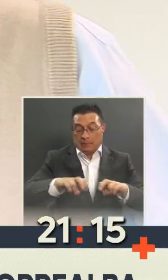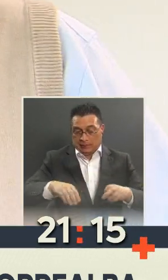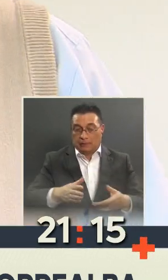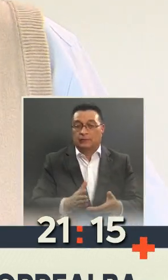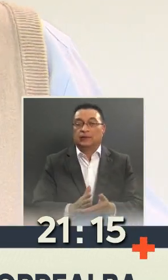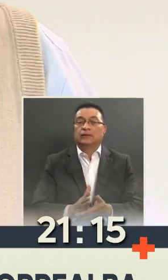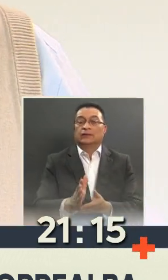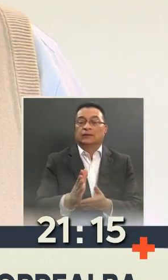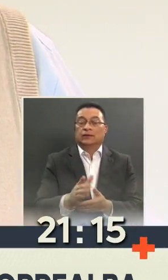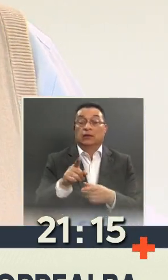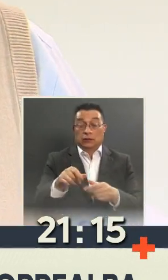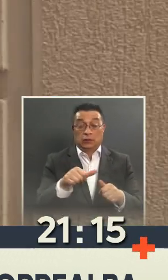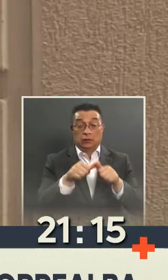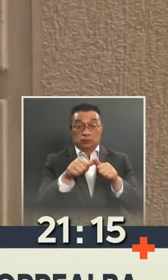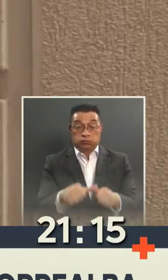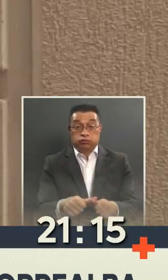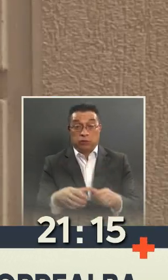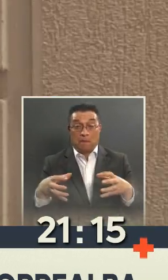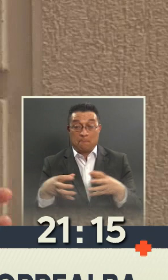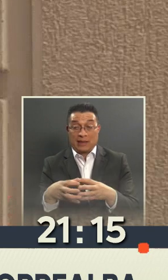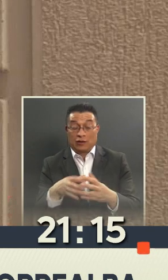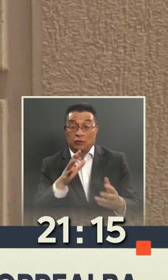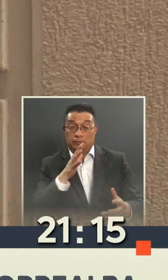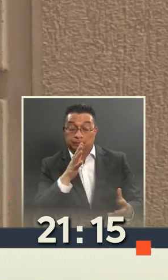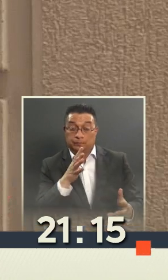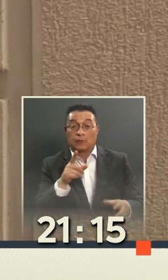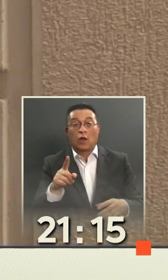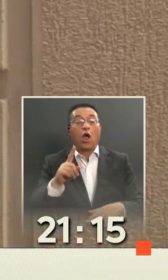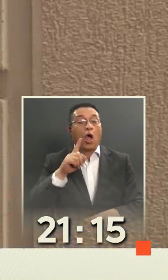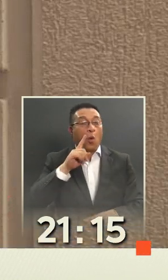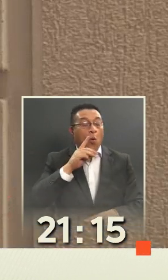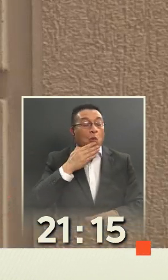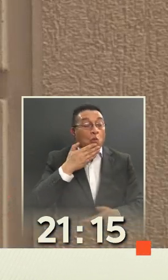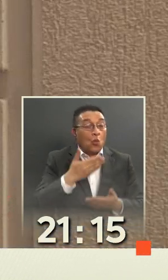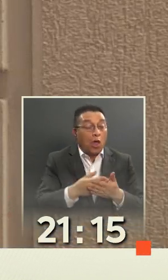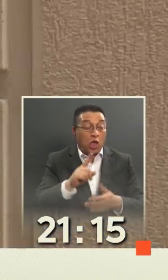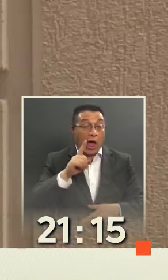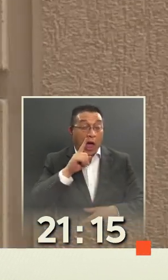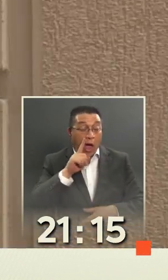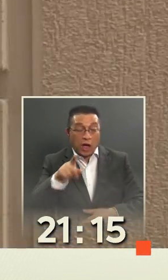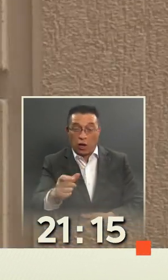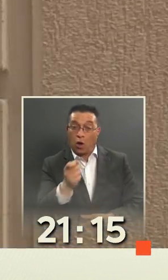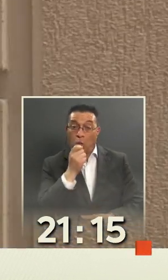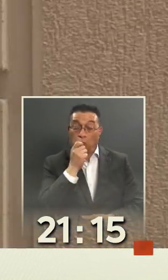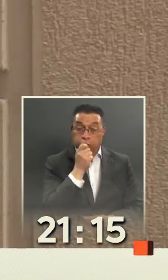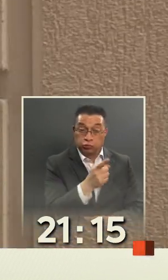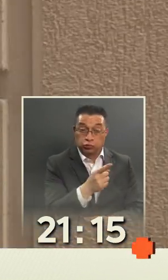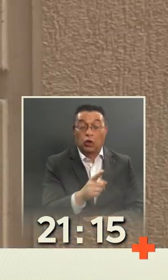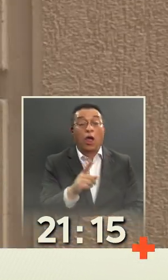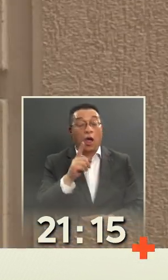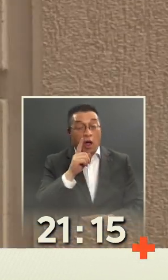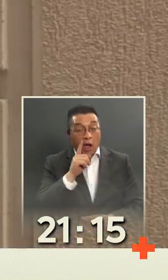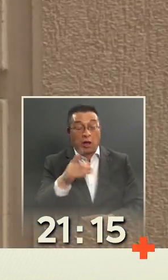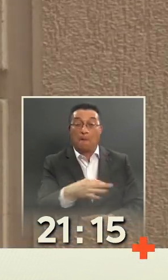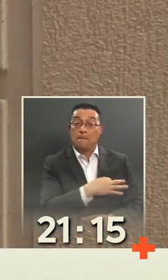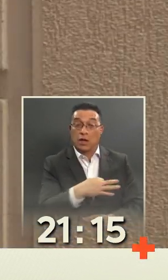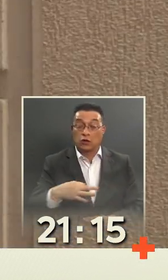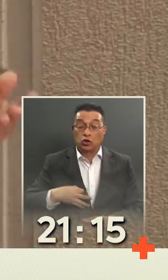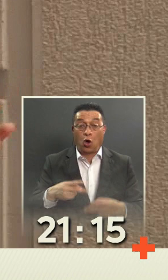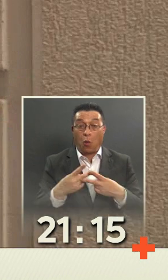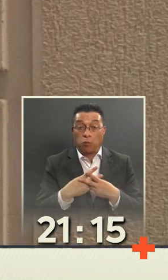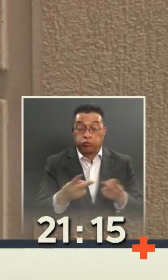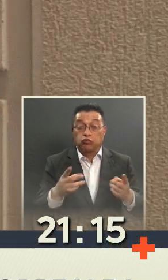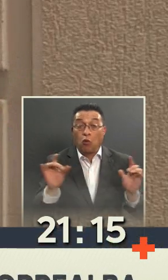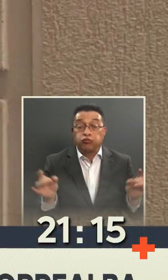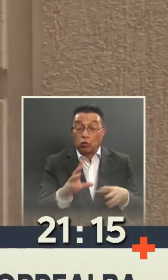sobre su permanencia en el partido. Cuando hay efectivamente una formalización por parte del Ministerio Público, si es que llegara a